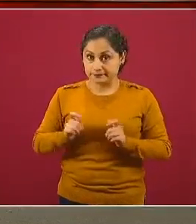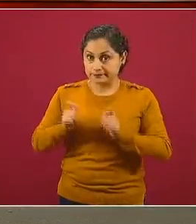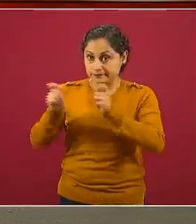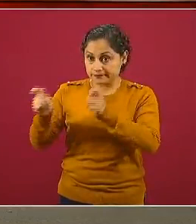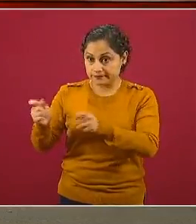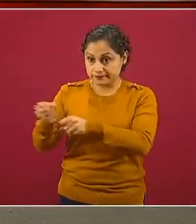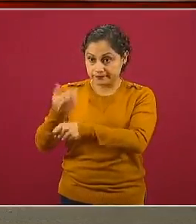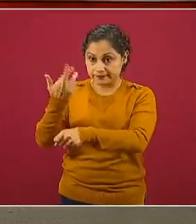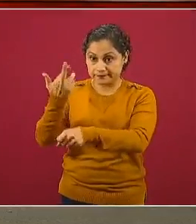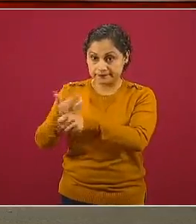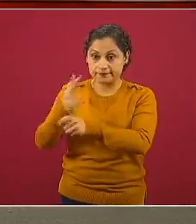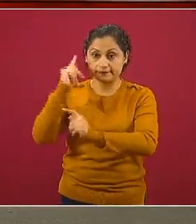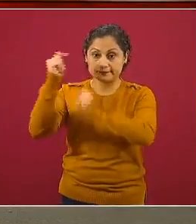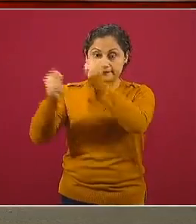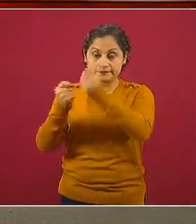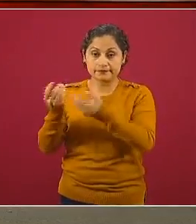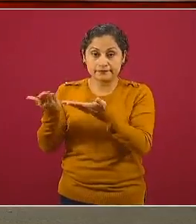comente.